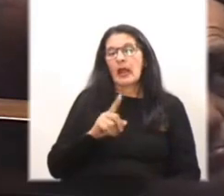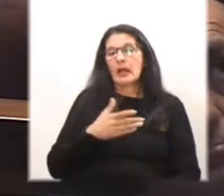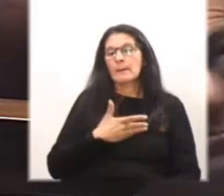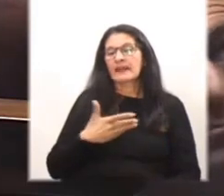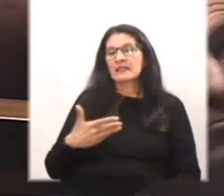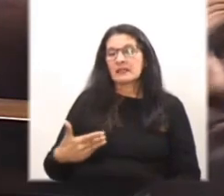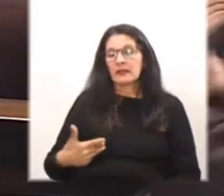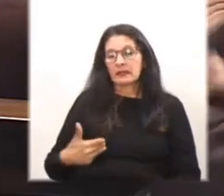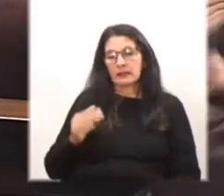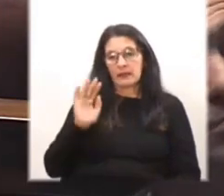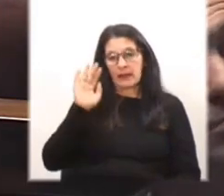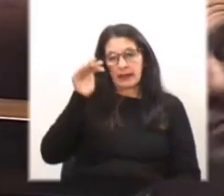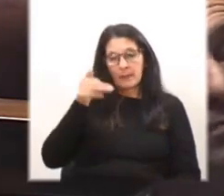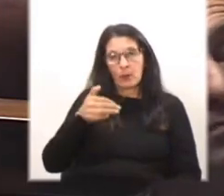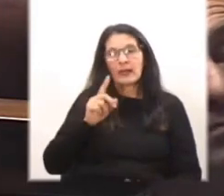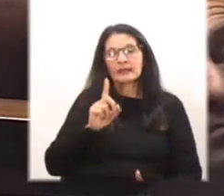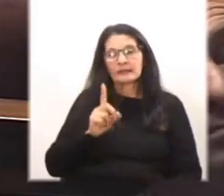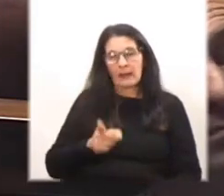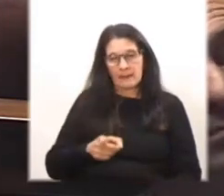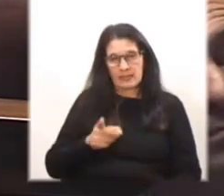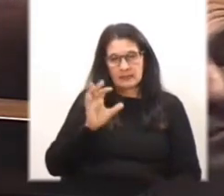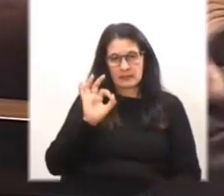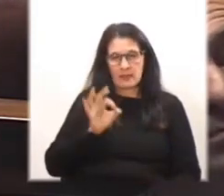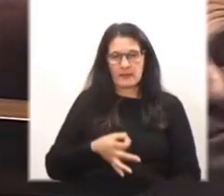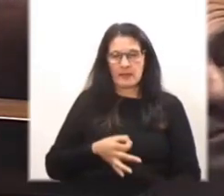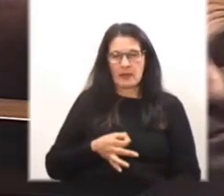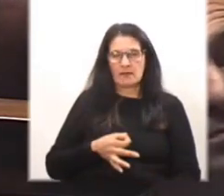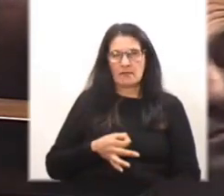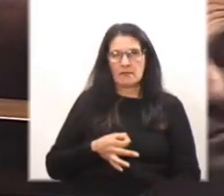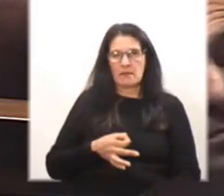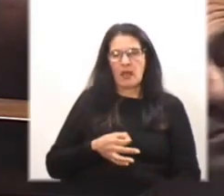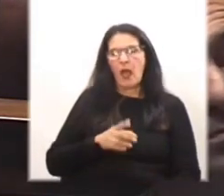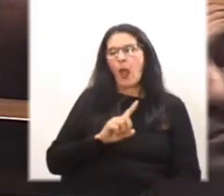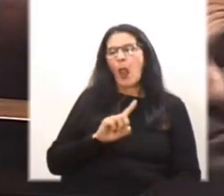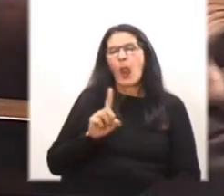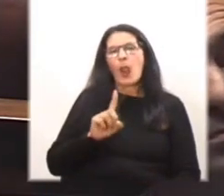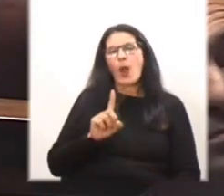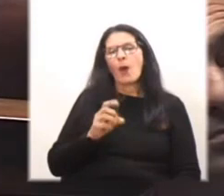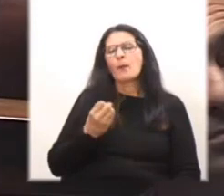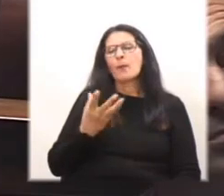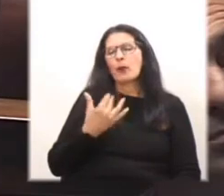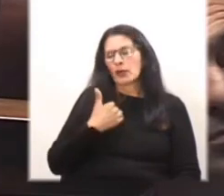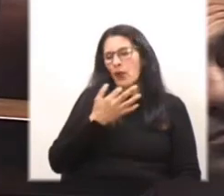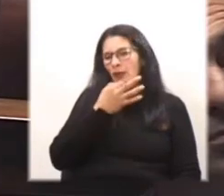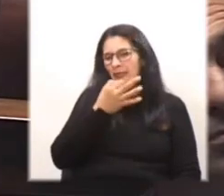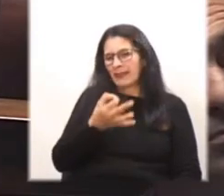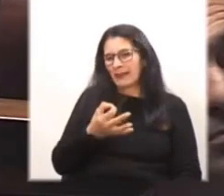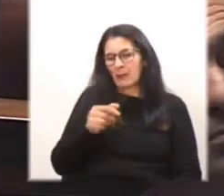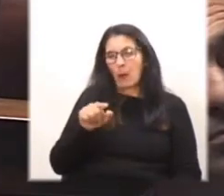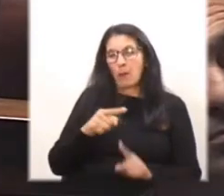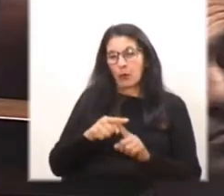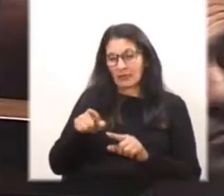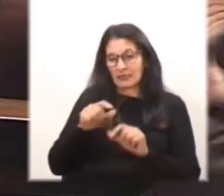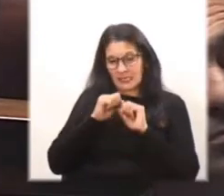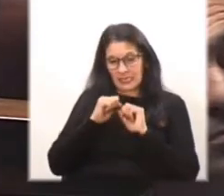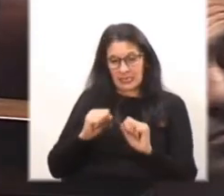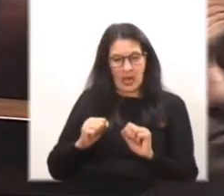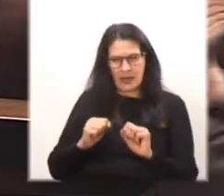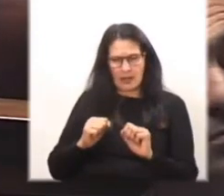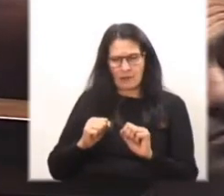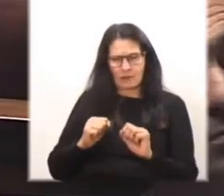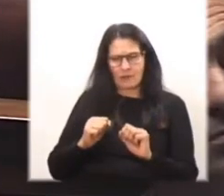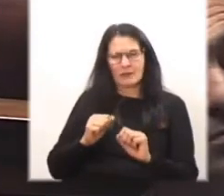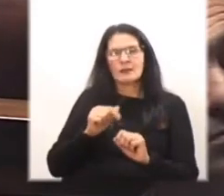sabía, no solamente por lo que dijimos de su secretaria,